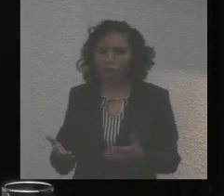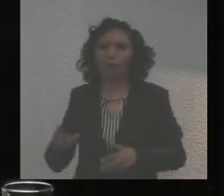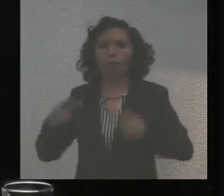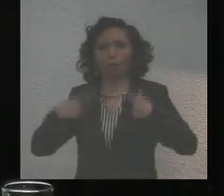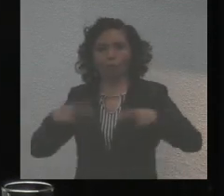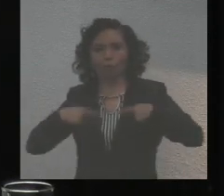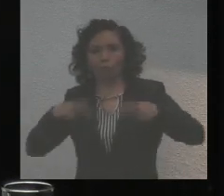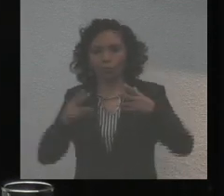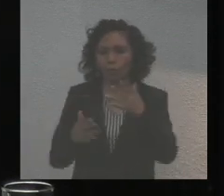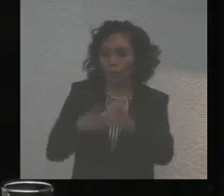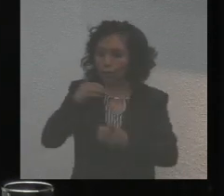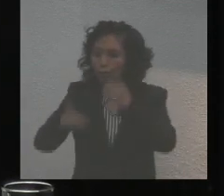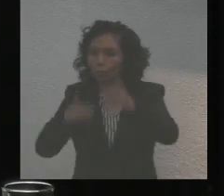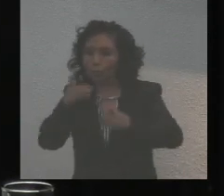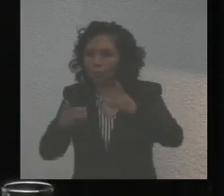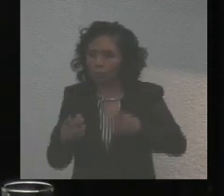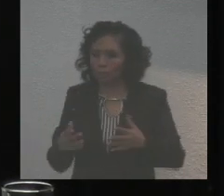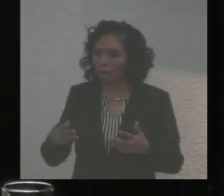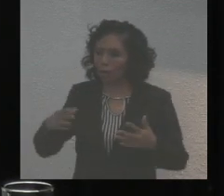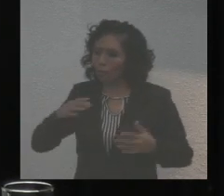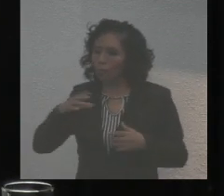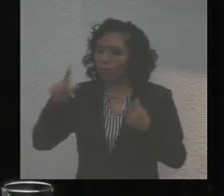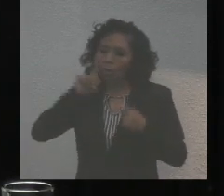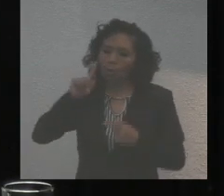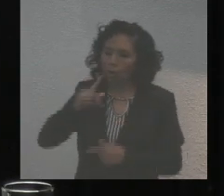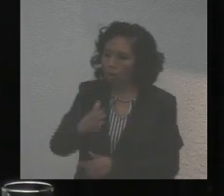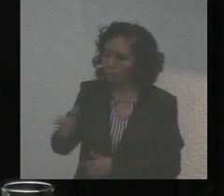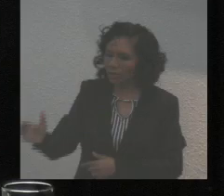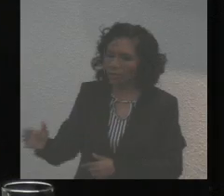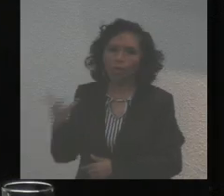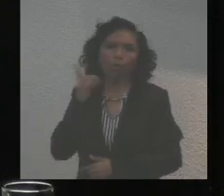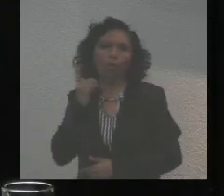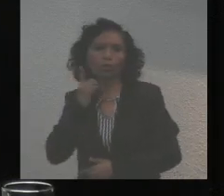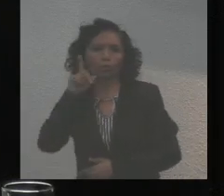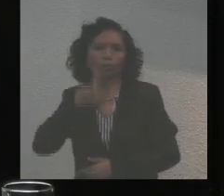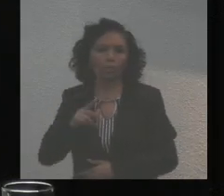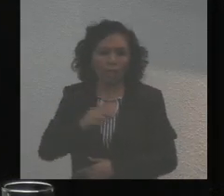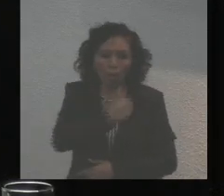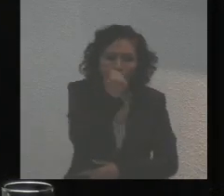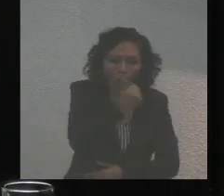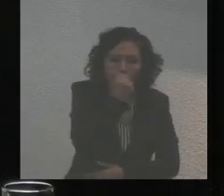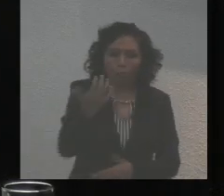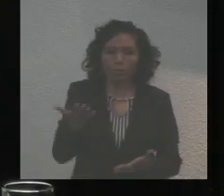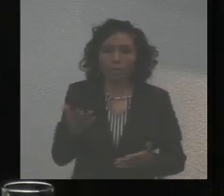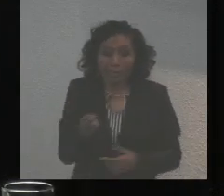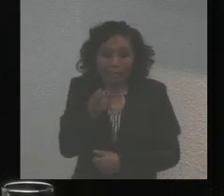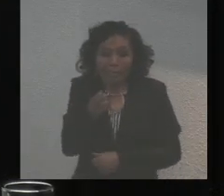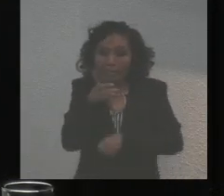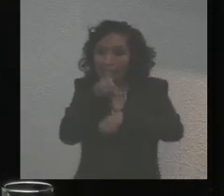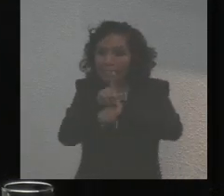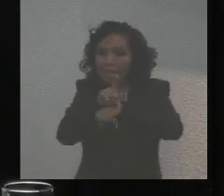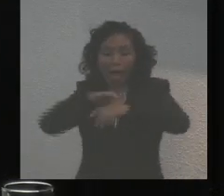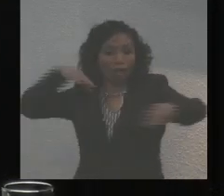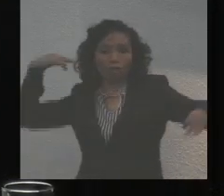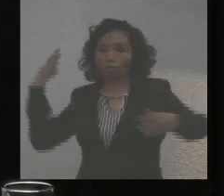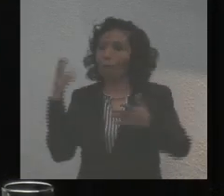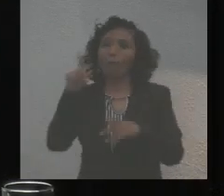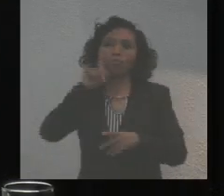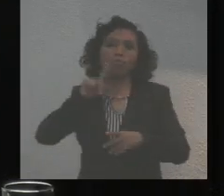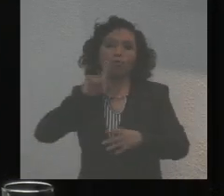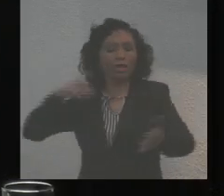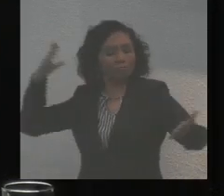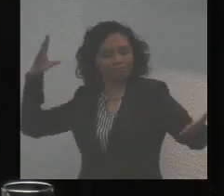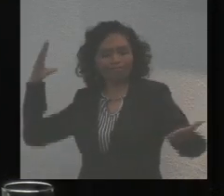gimnastas, con las agricultoras, con las diputadas, con las alumnas, ese día ganamos todas. Ese